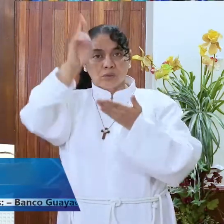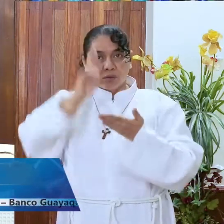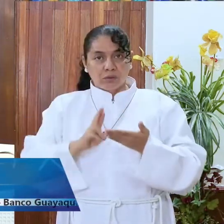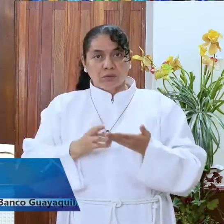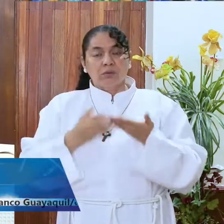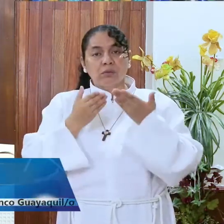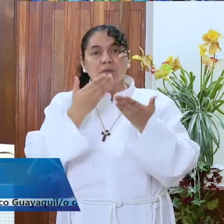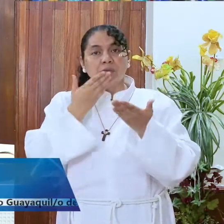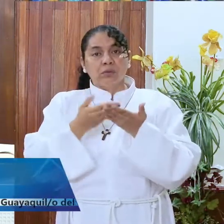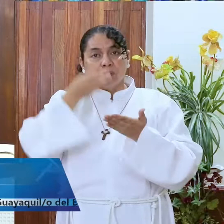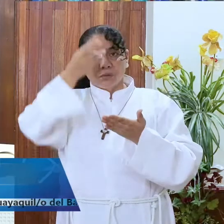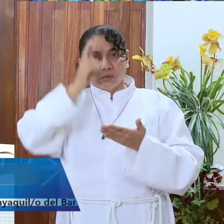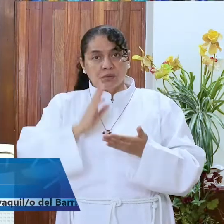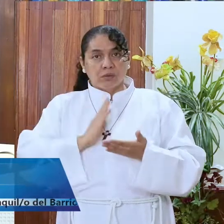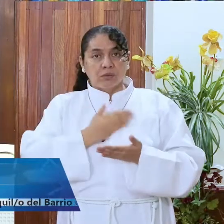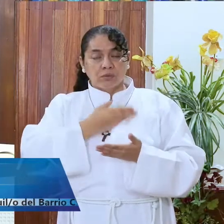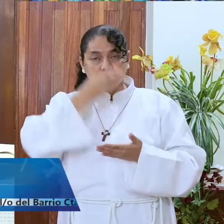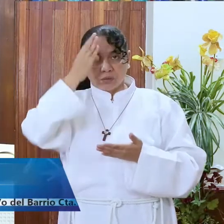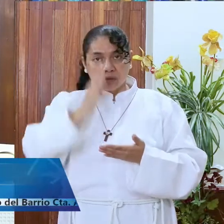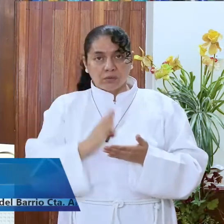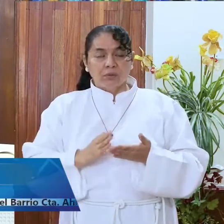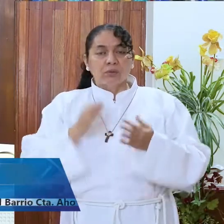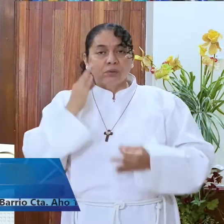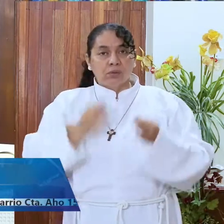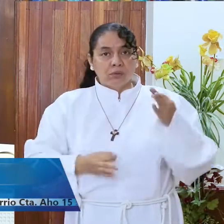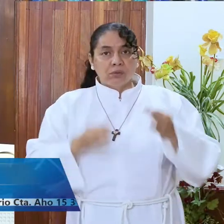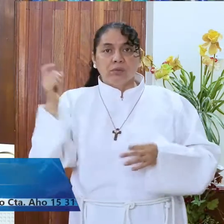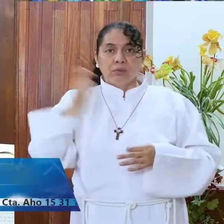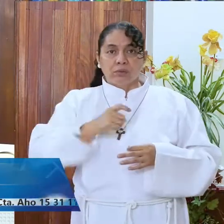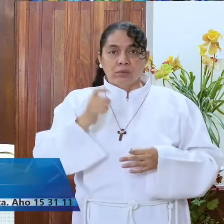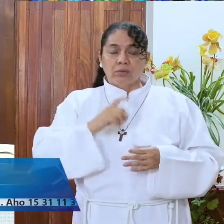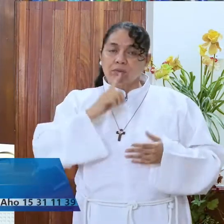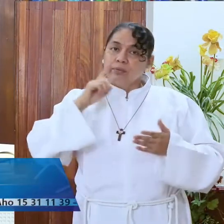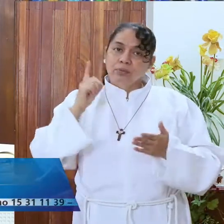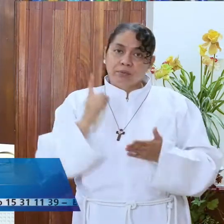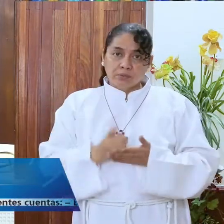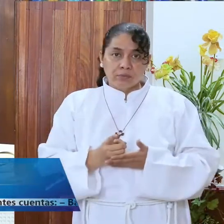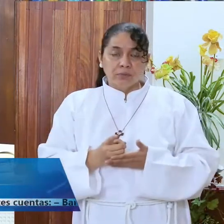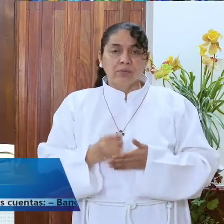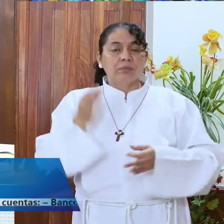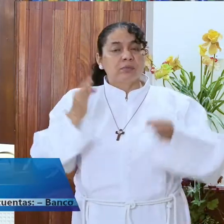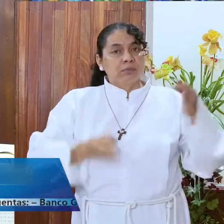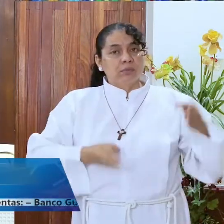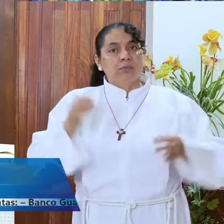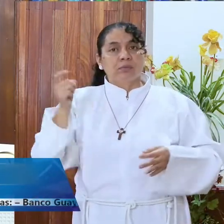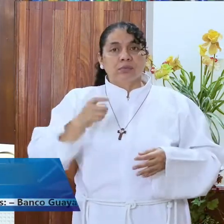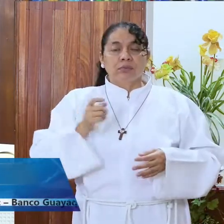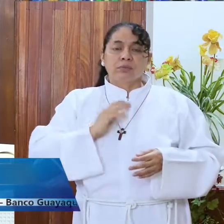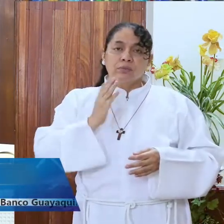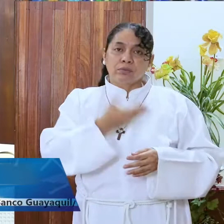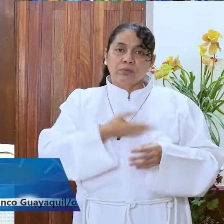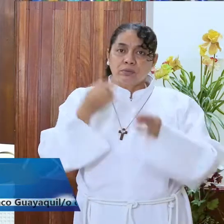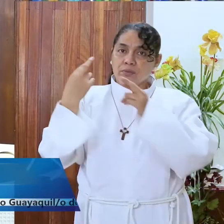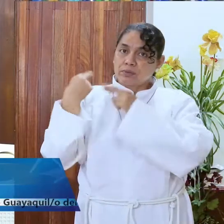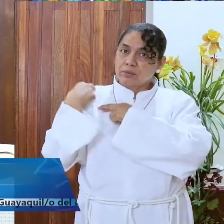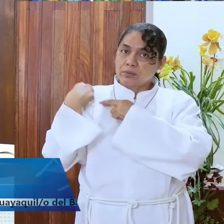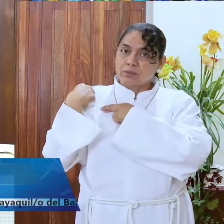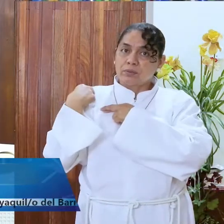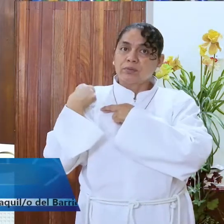demos gracias al señor nuestro dios en verdad es justo y necesario